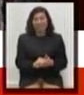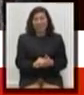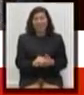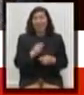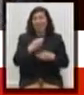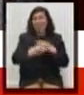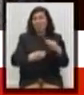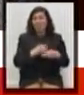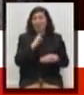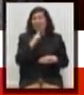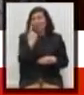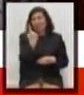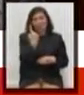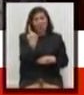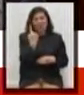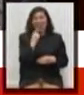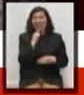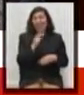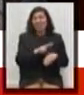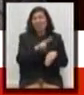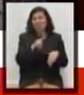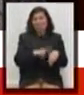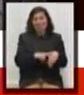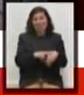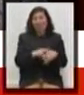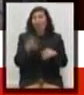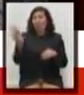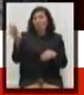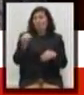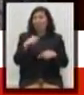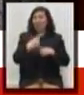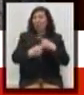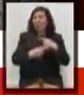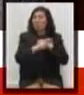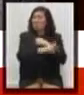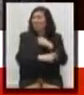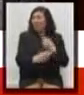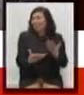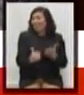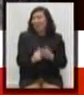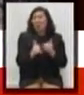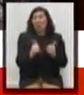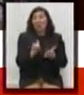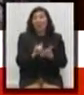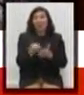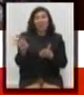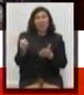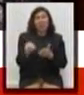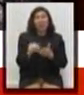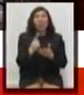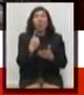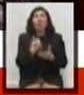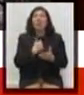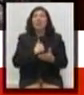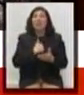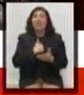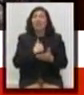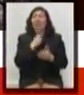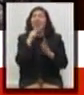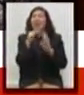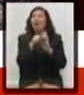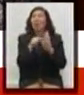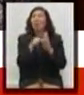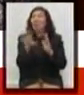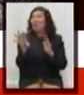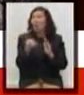El mundo es uno solo, es normal copiar de otros países. Lo bueno es que se copian de uno, ser uno la norma y